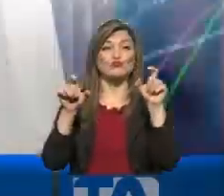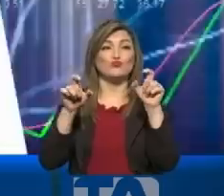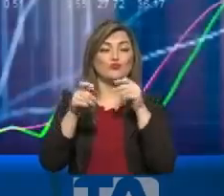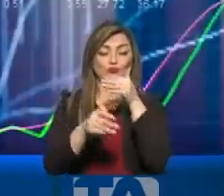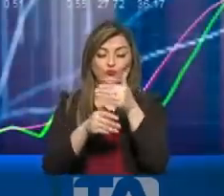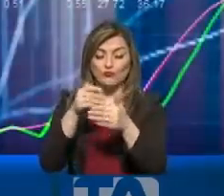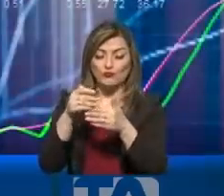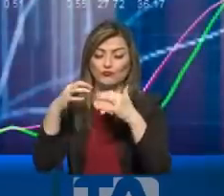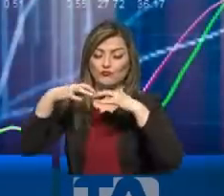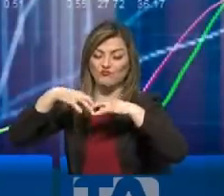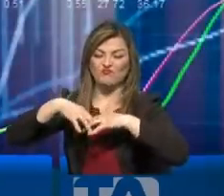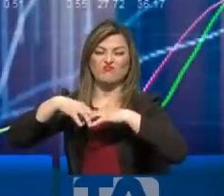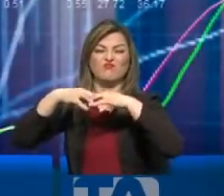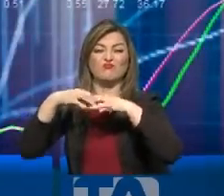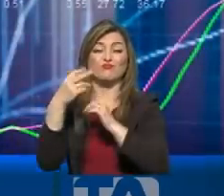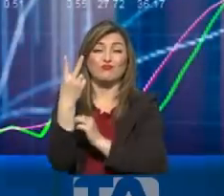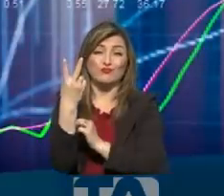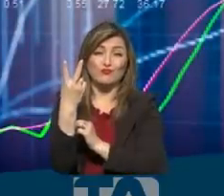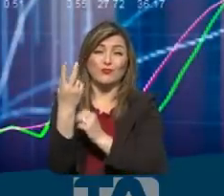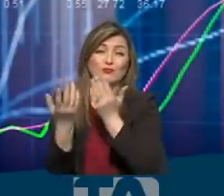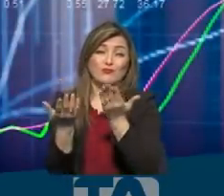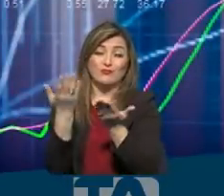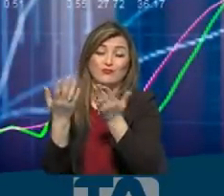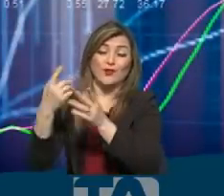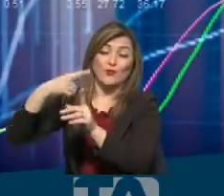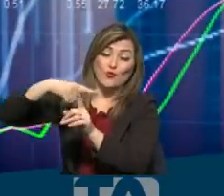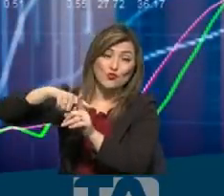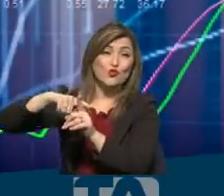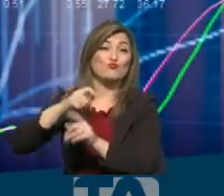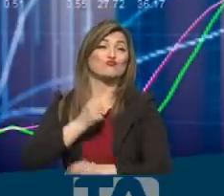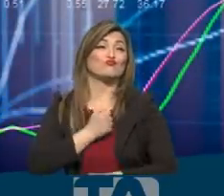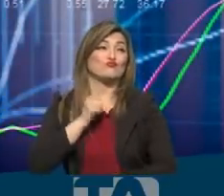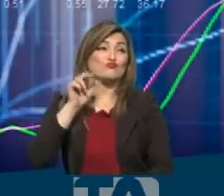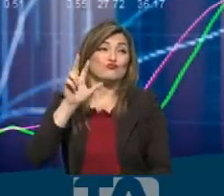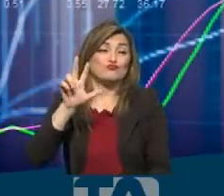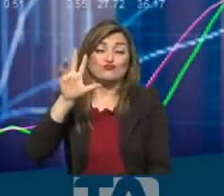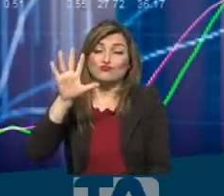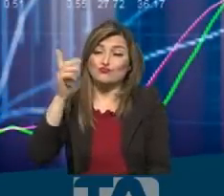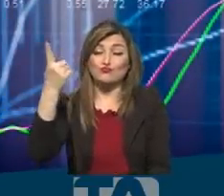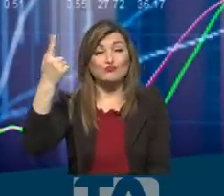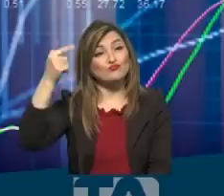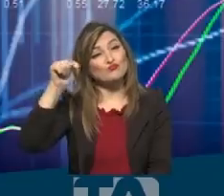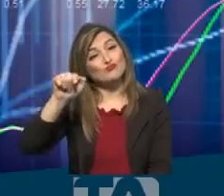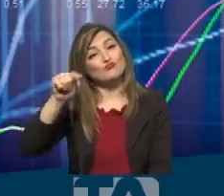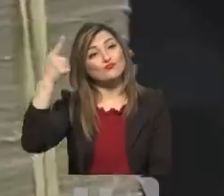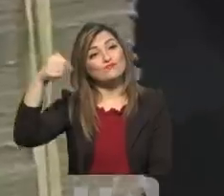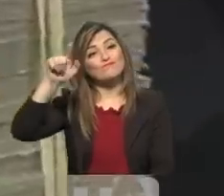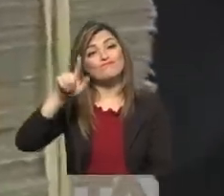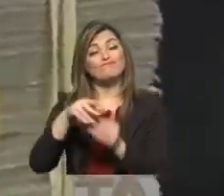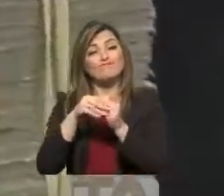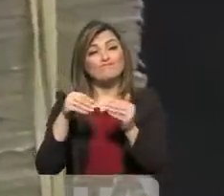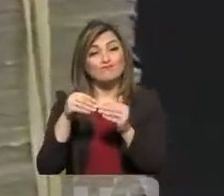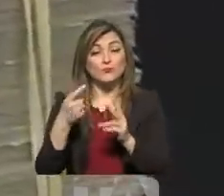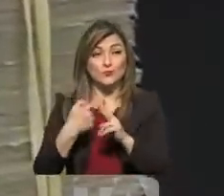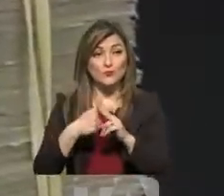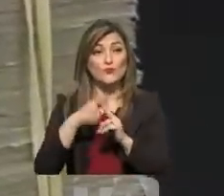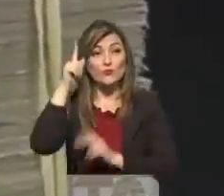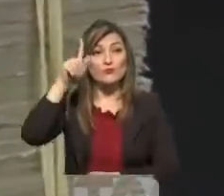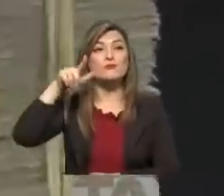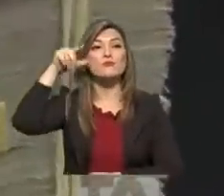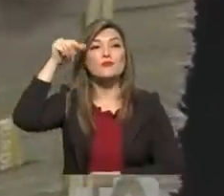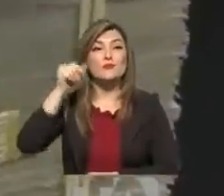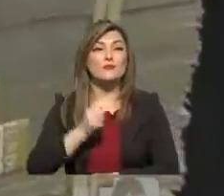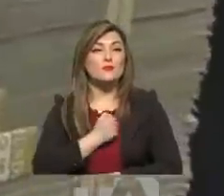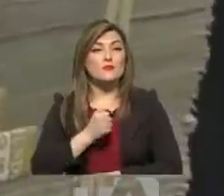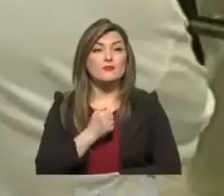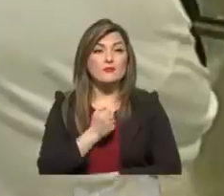liquidación. Las 2 empresas tienen un balance positivo con un patrimonio de 35 mil millones de dólares. Al inicio de este gobierno el